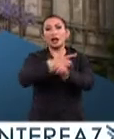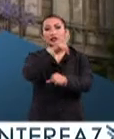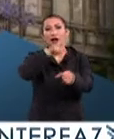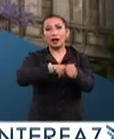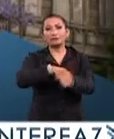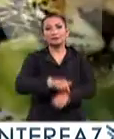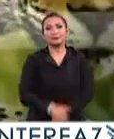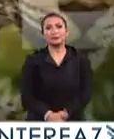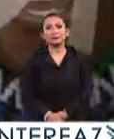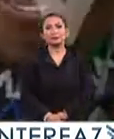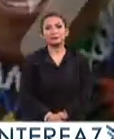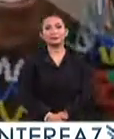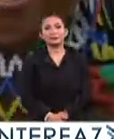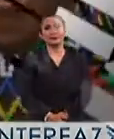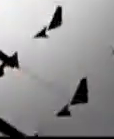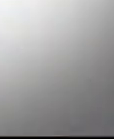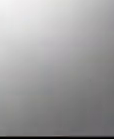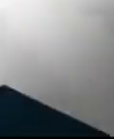Nacional.